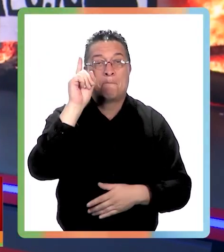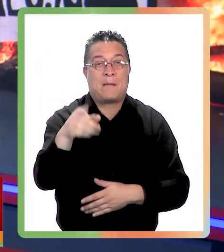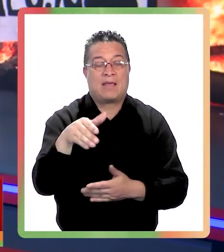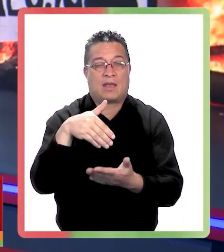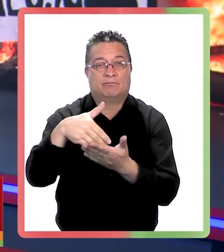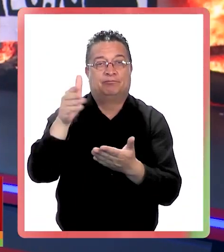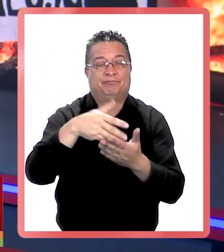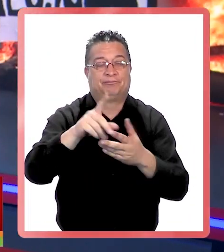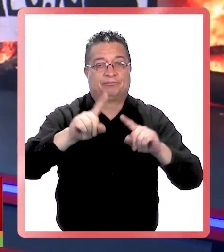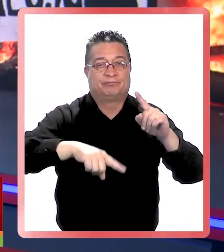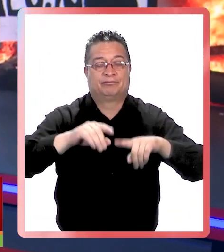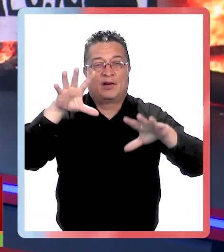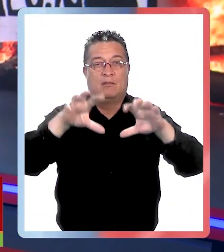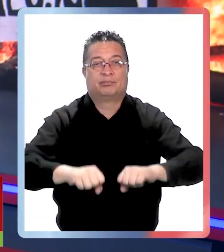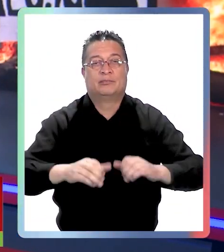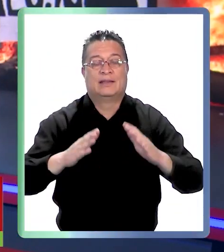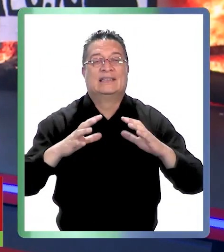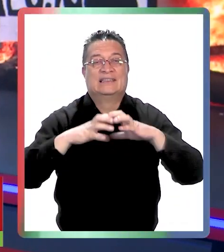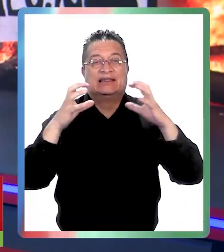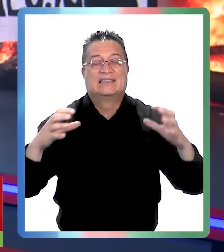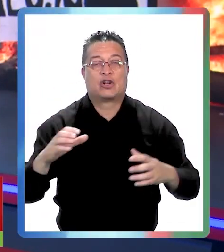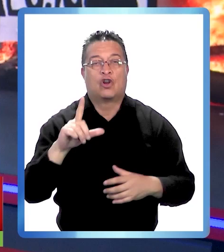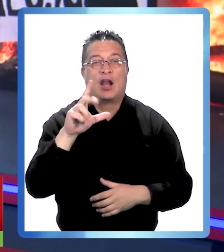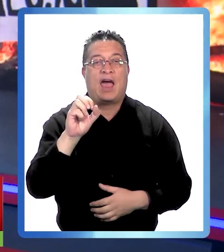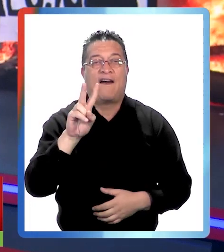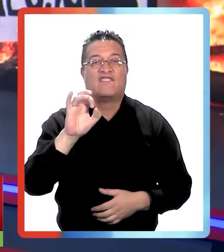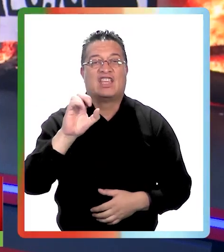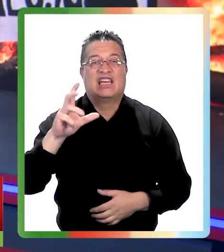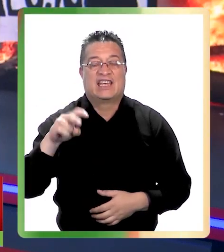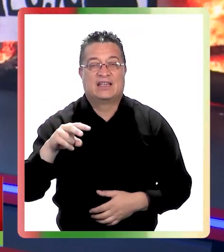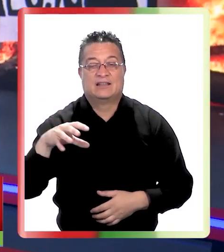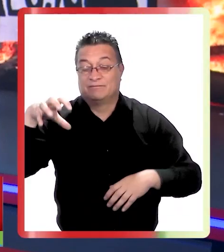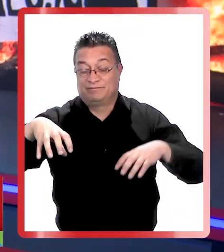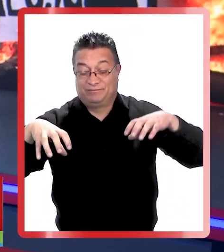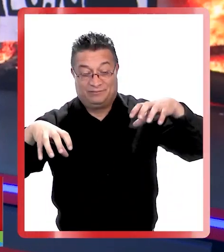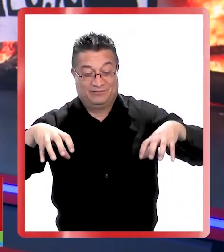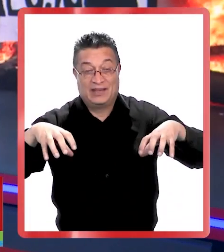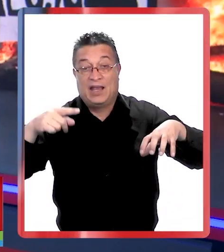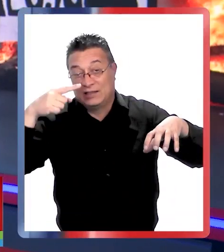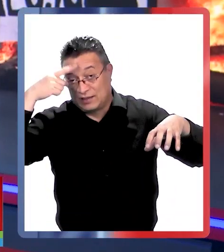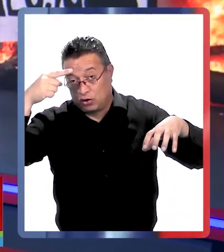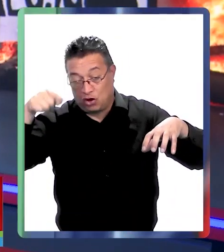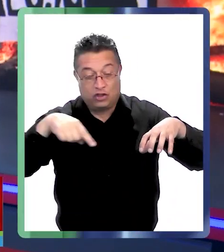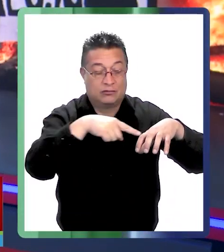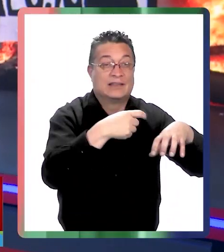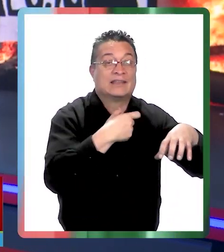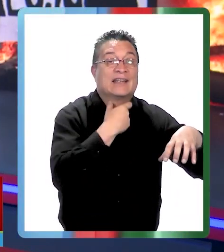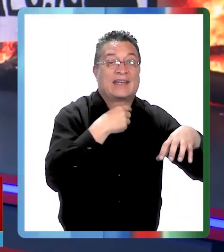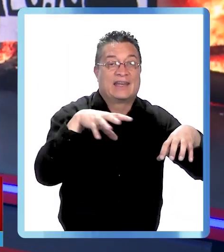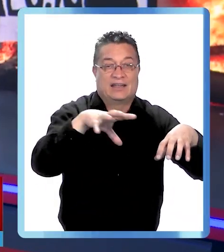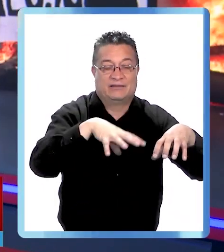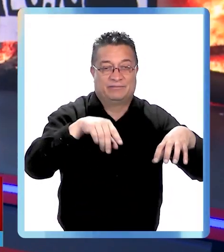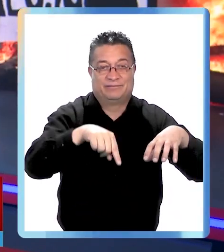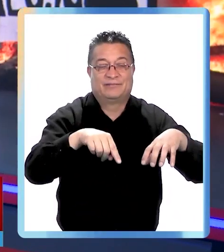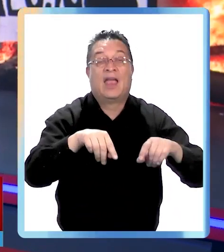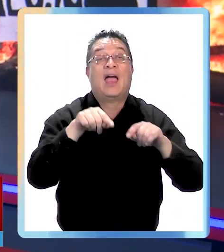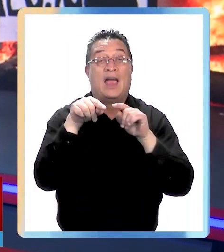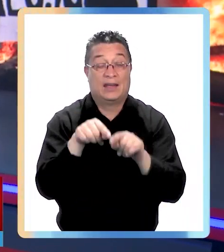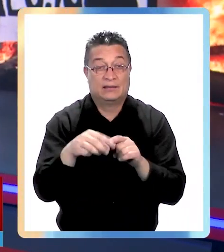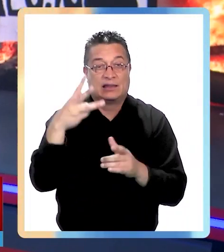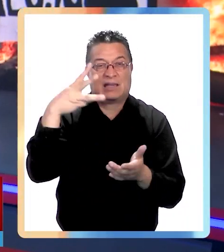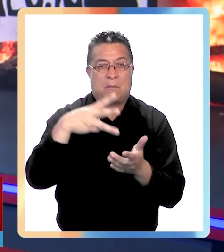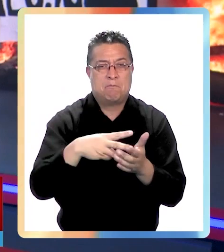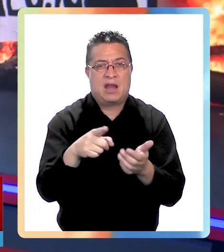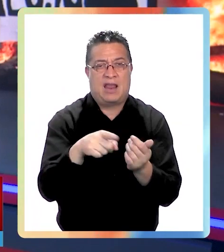el desalojo de los terrenos tomados en el Cerro La Virgen, ubicado entre las comunas de San Antonio y Cartagena, que reúne alrededor